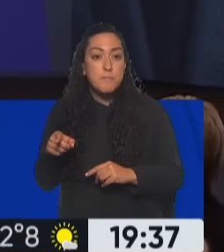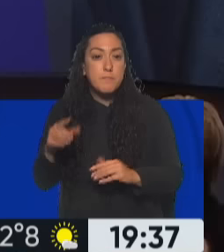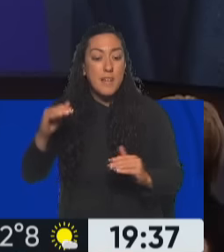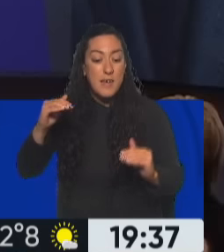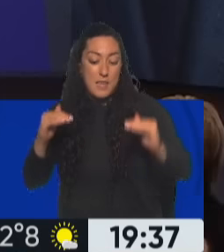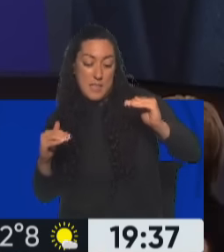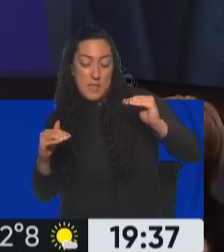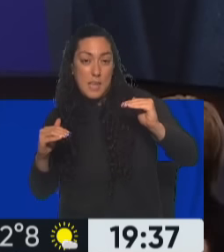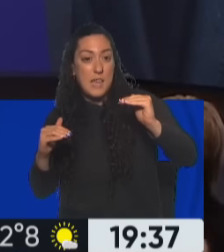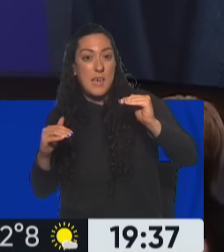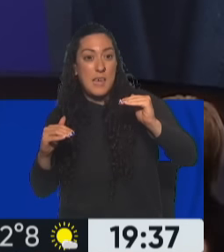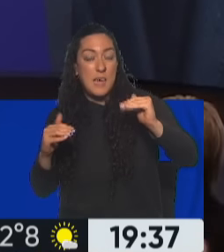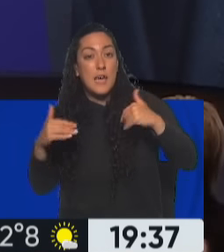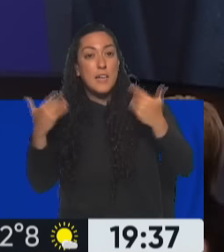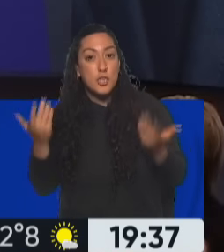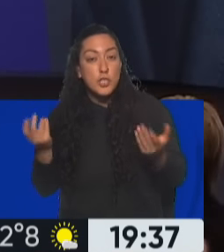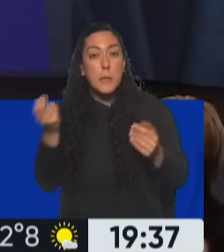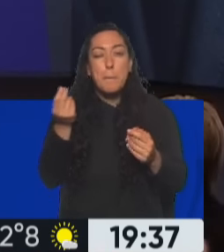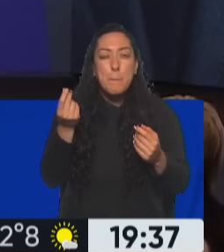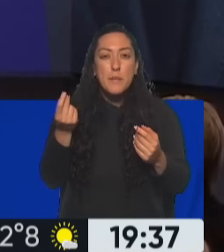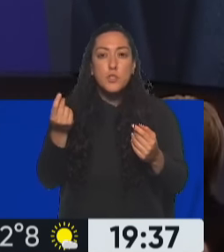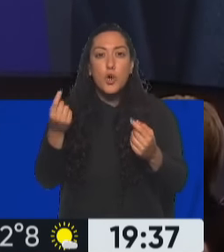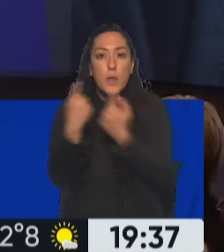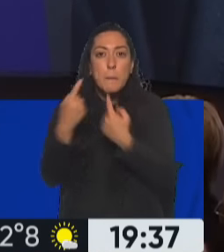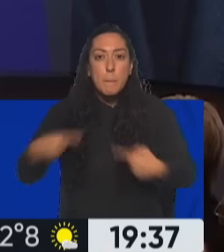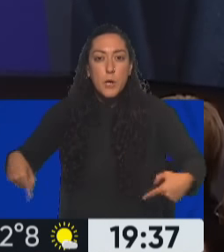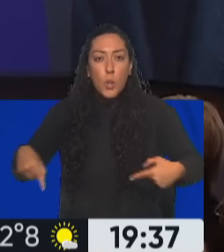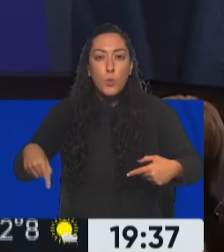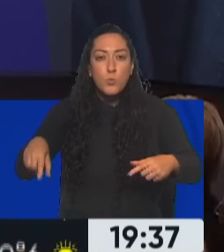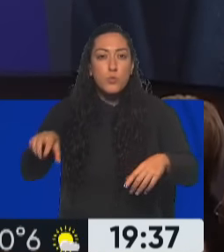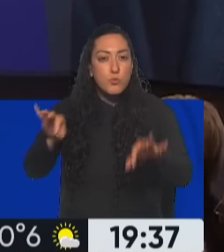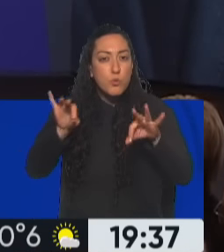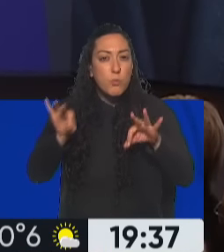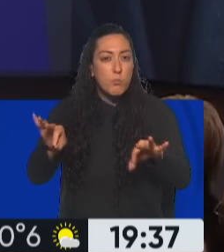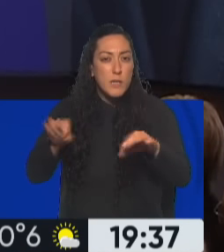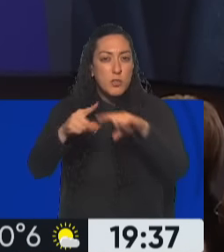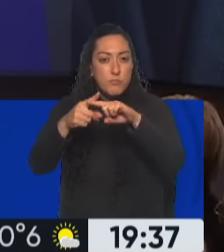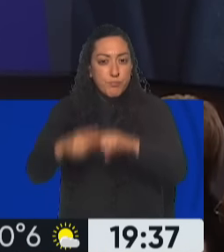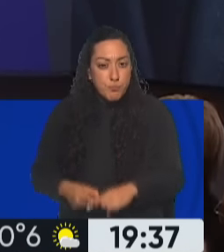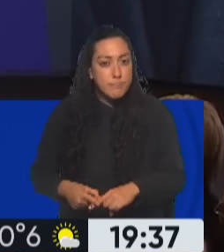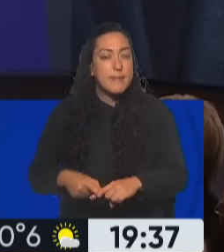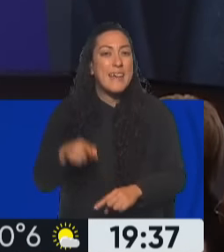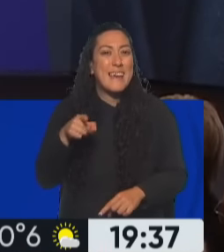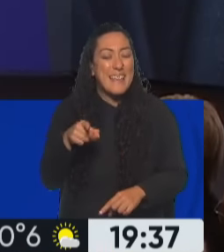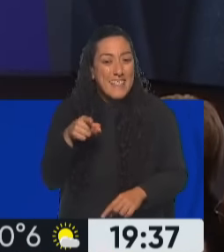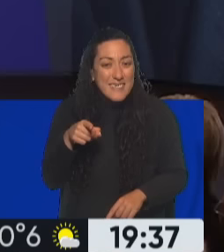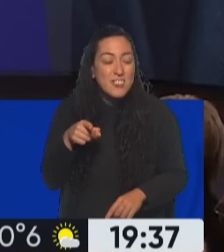y están tomando todos los precios de todos los productos que entran en el cómputo del PBI, es